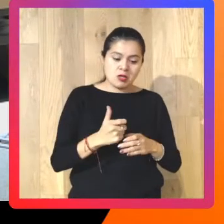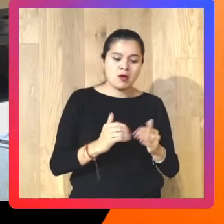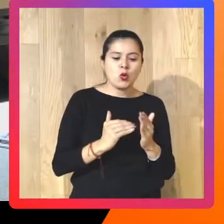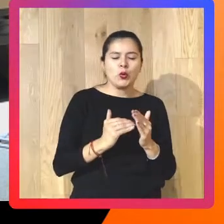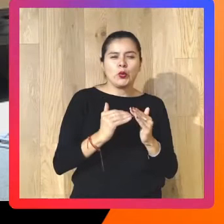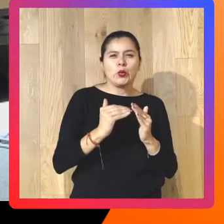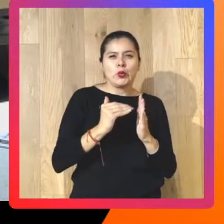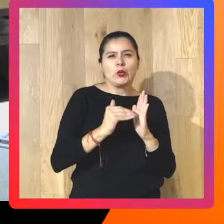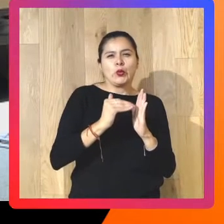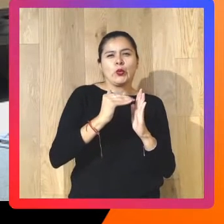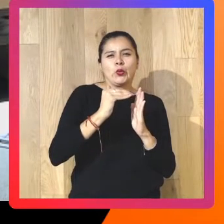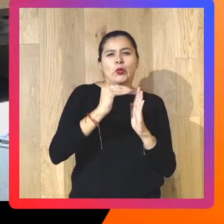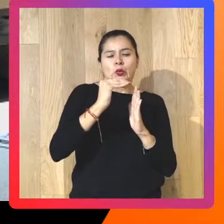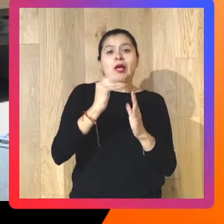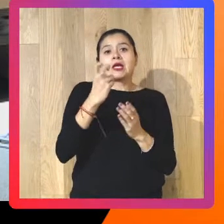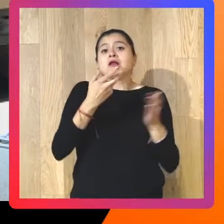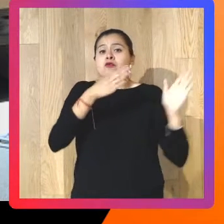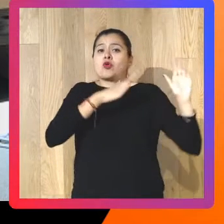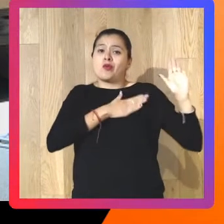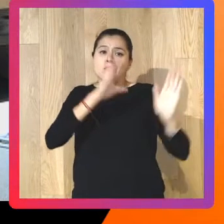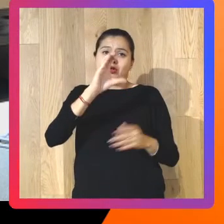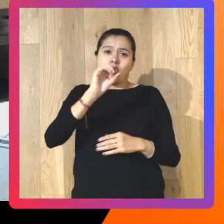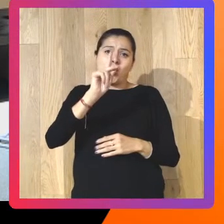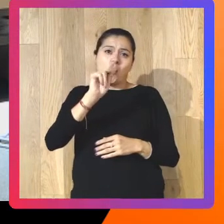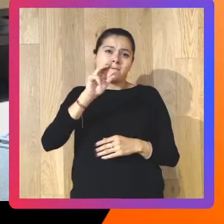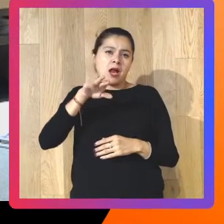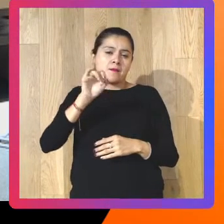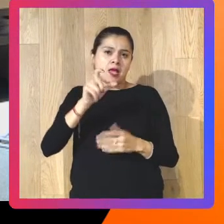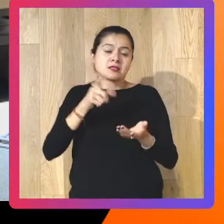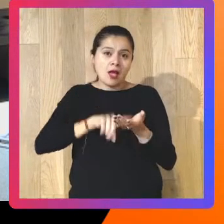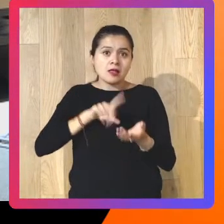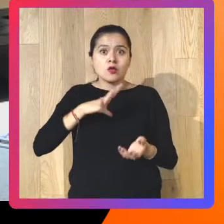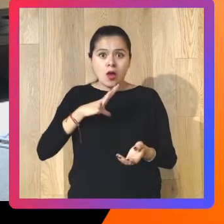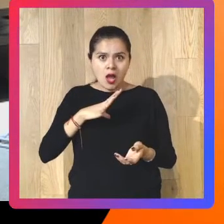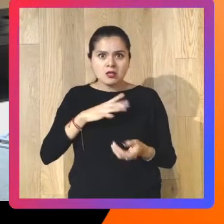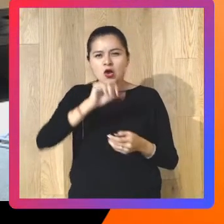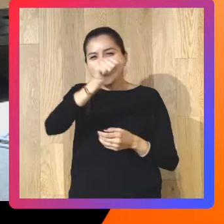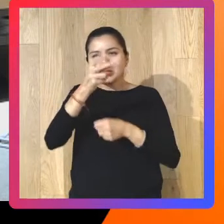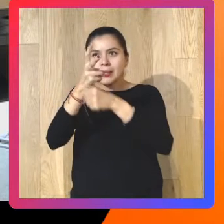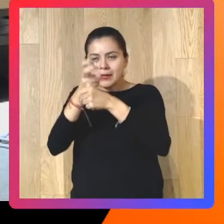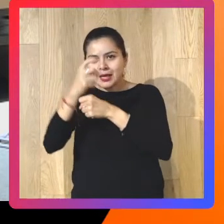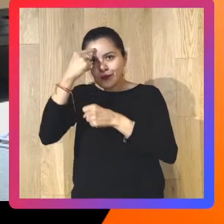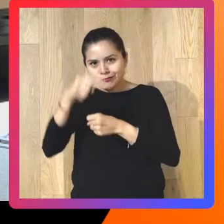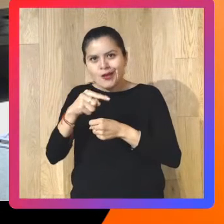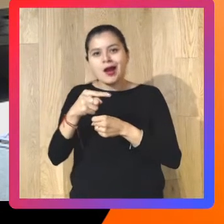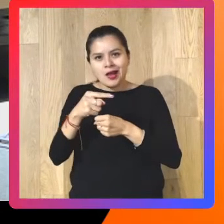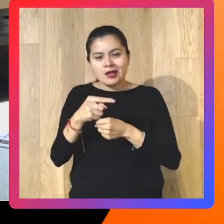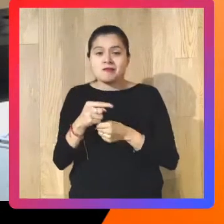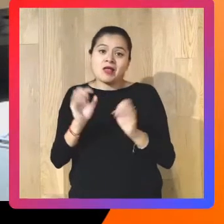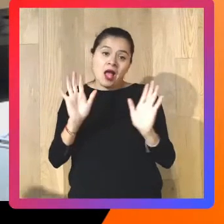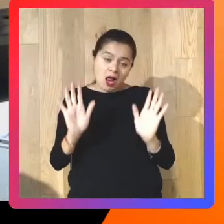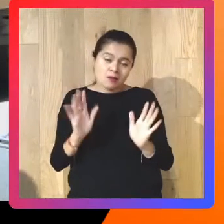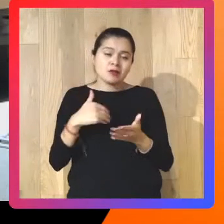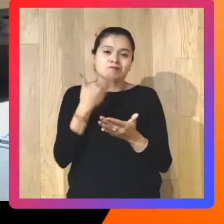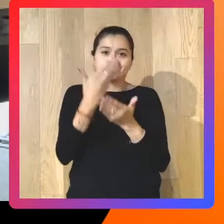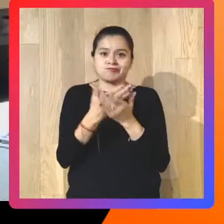es el compromiso que tenemos en Coparmex y que invitamos a los otros organismos empresariales a hacerlo, a que al menos